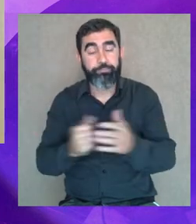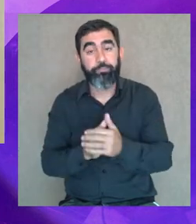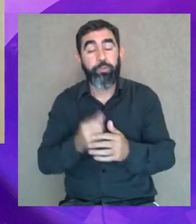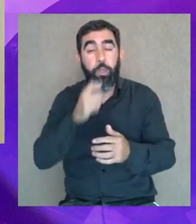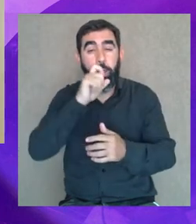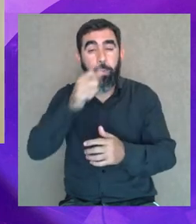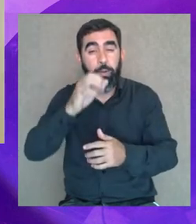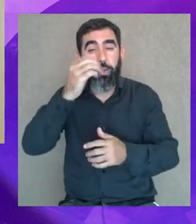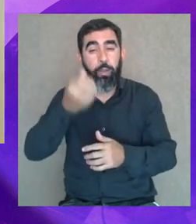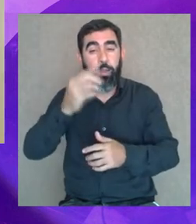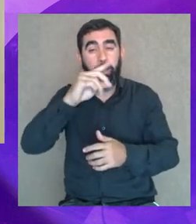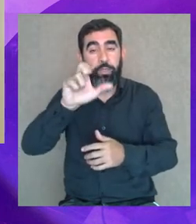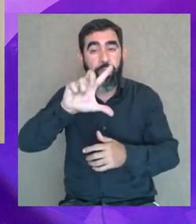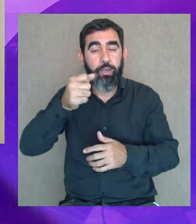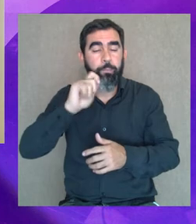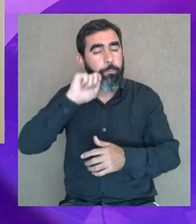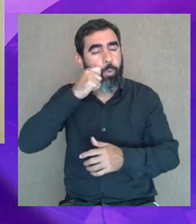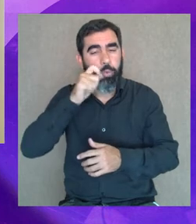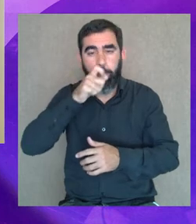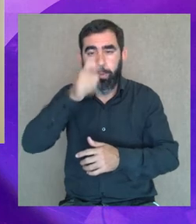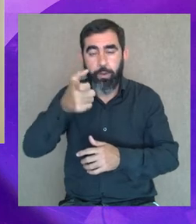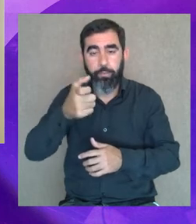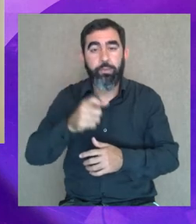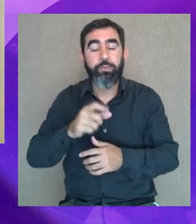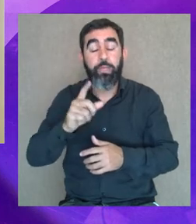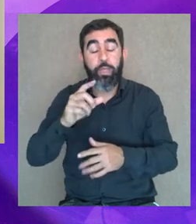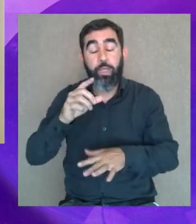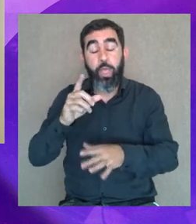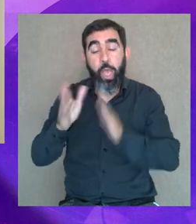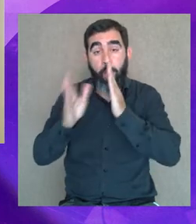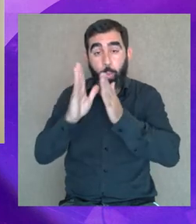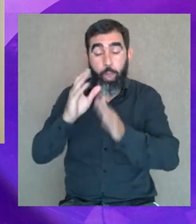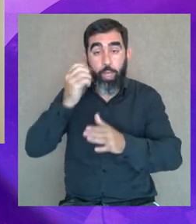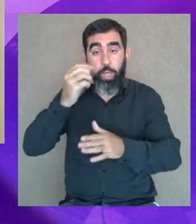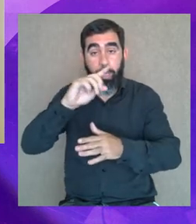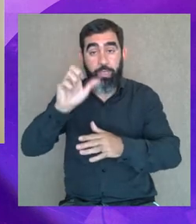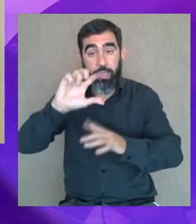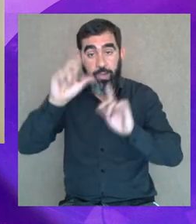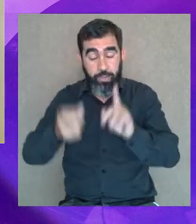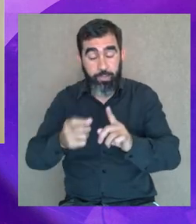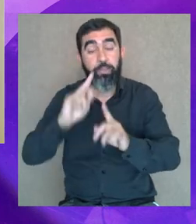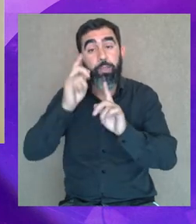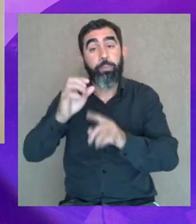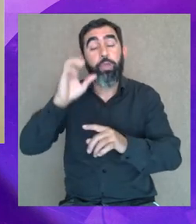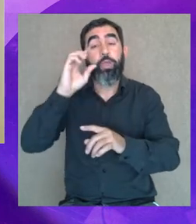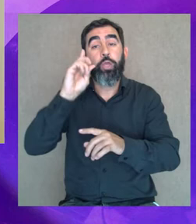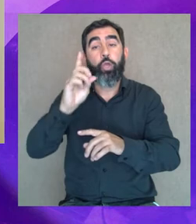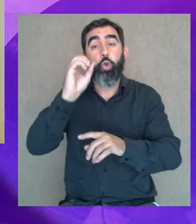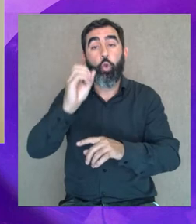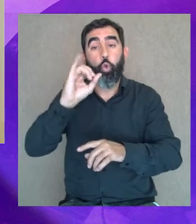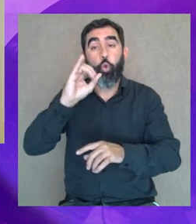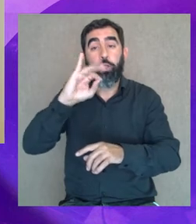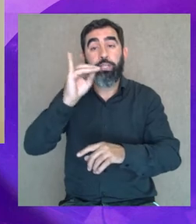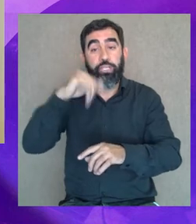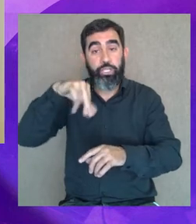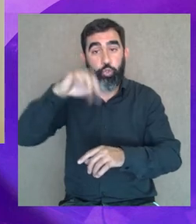la fantástica la doctora de la recta y después también la doctora continua con